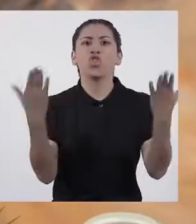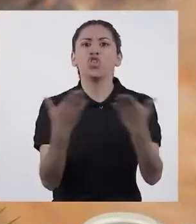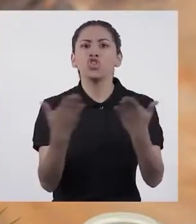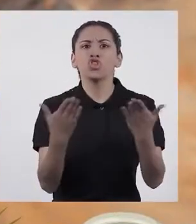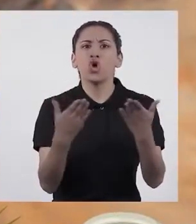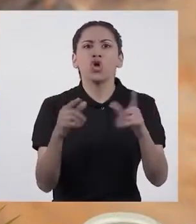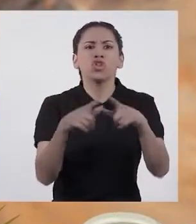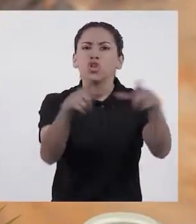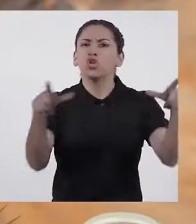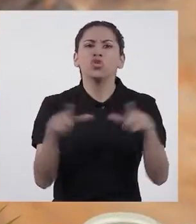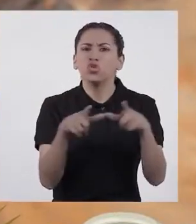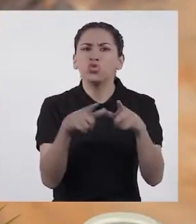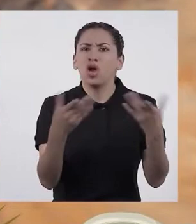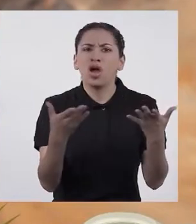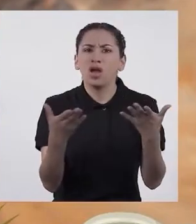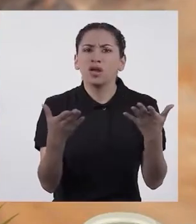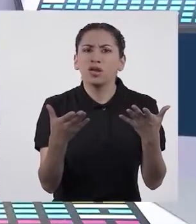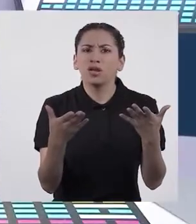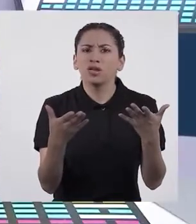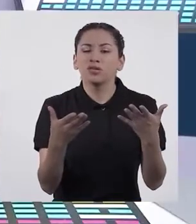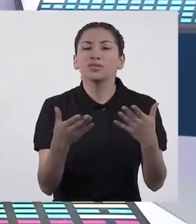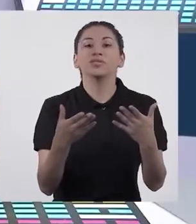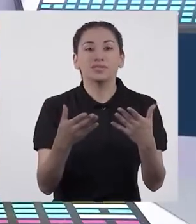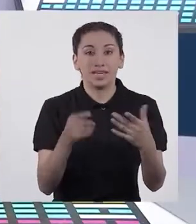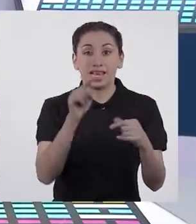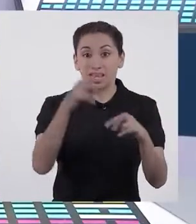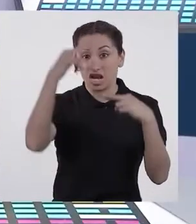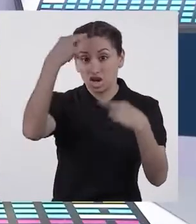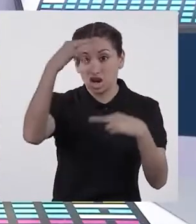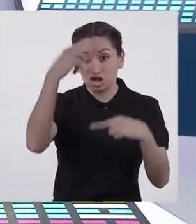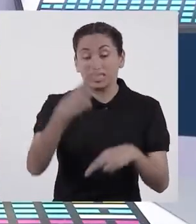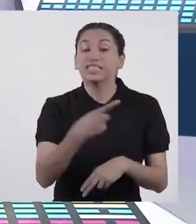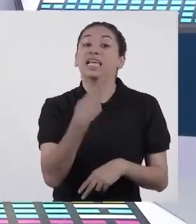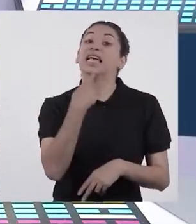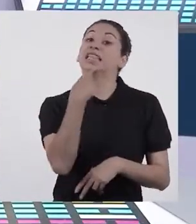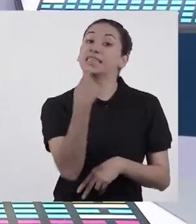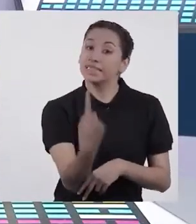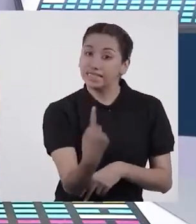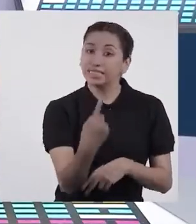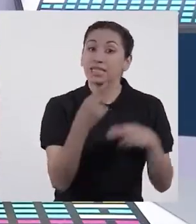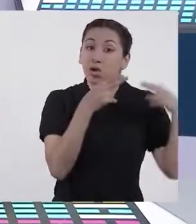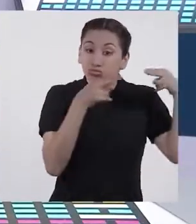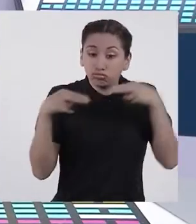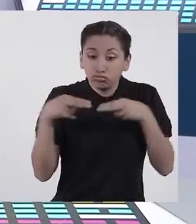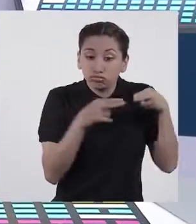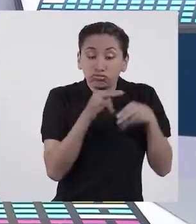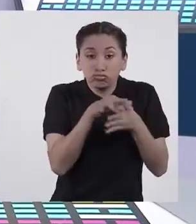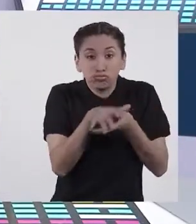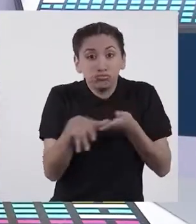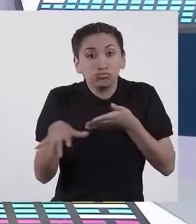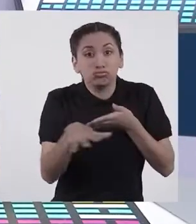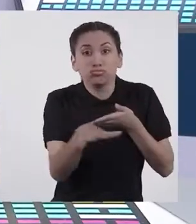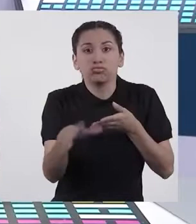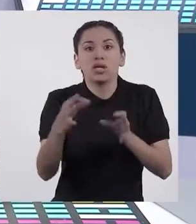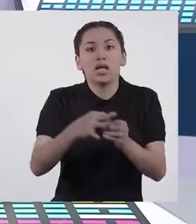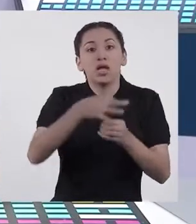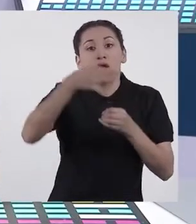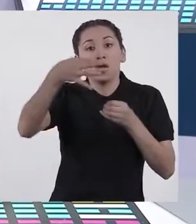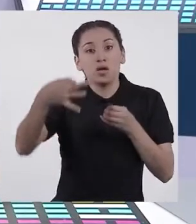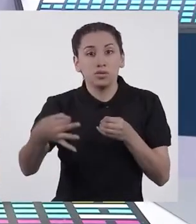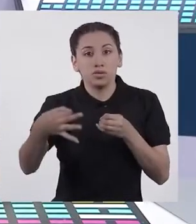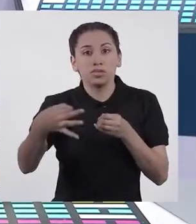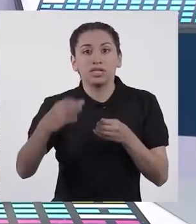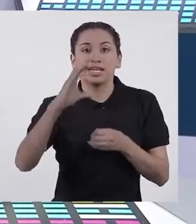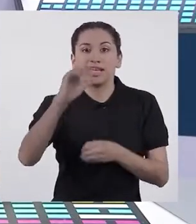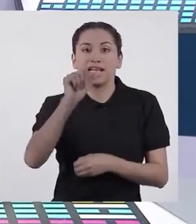¿Dónde ocurrió el huaico, Techi? La noticia informa que el huaico ocurrió en el